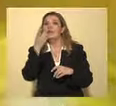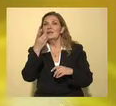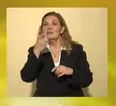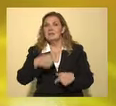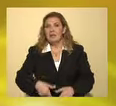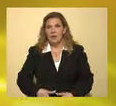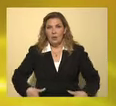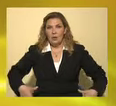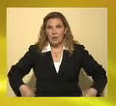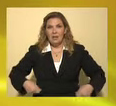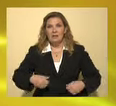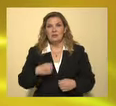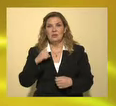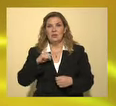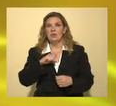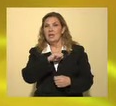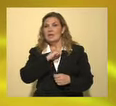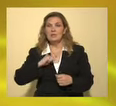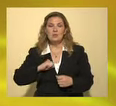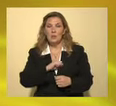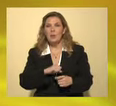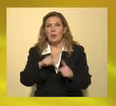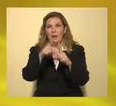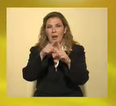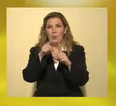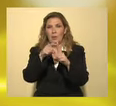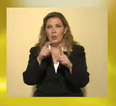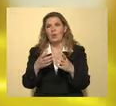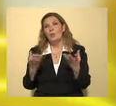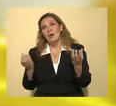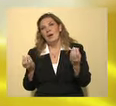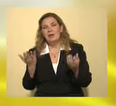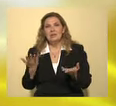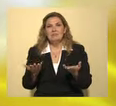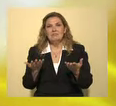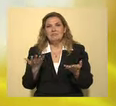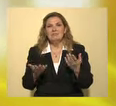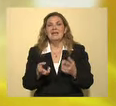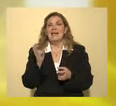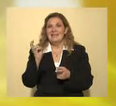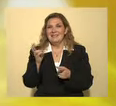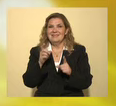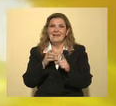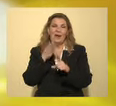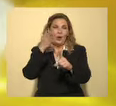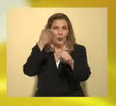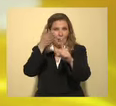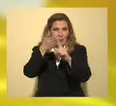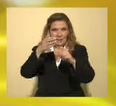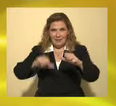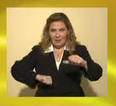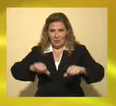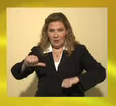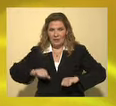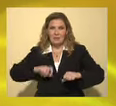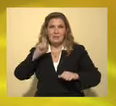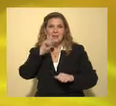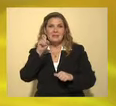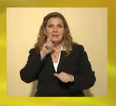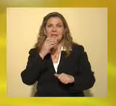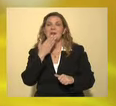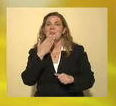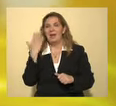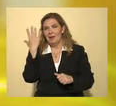de Superman, una buena broma, se la pasan bien y ese es un sentido sexual que le dan a la actividad. Claro. Eso es